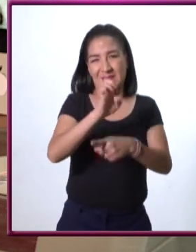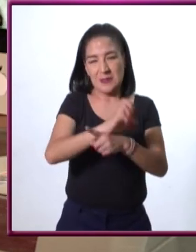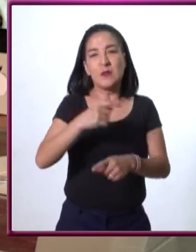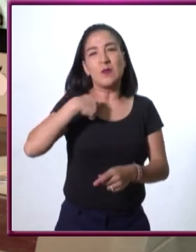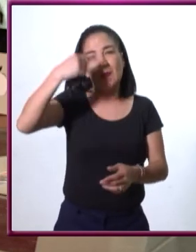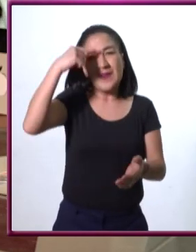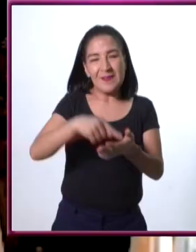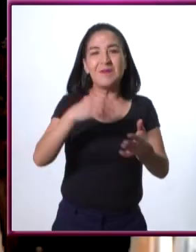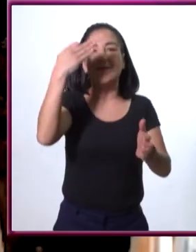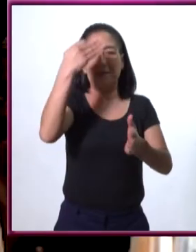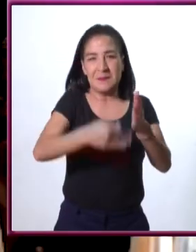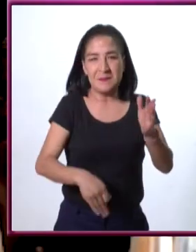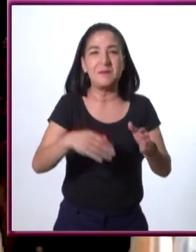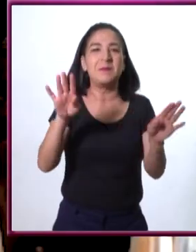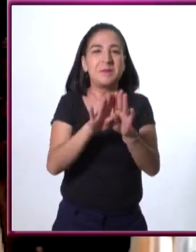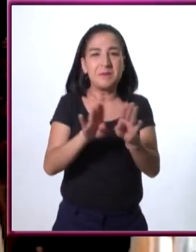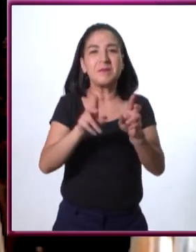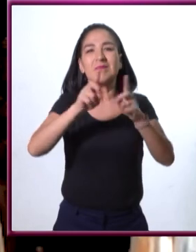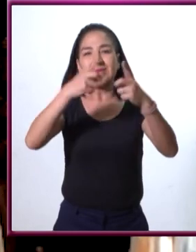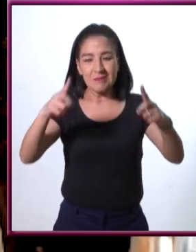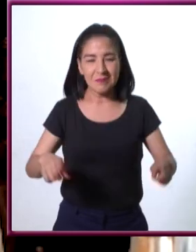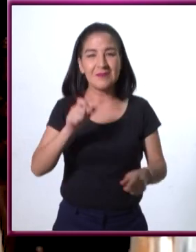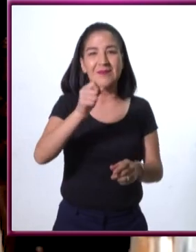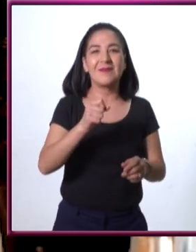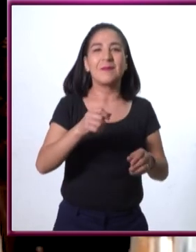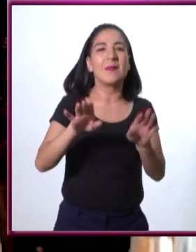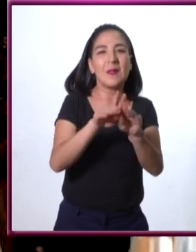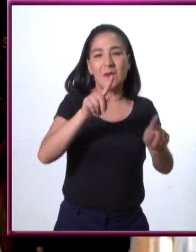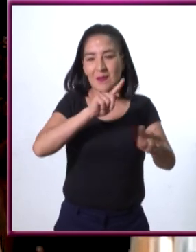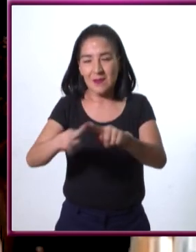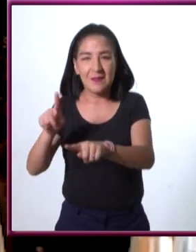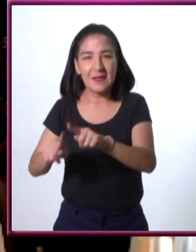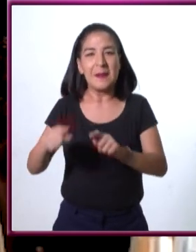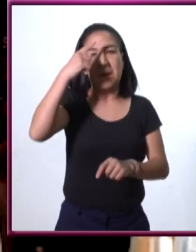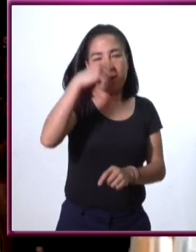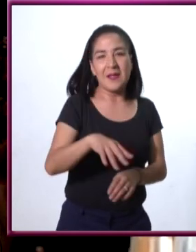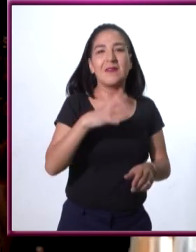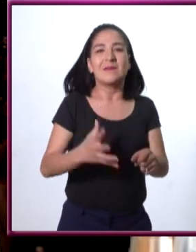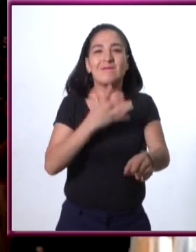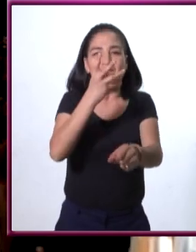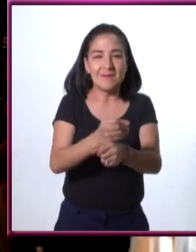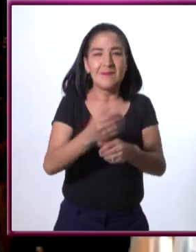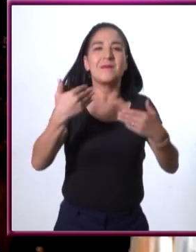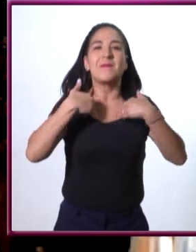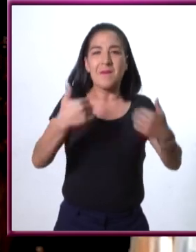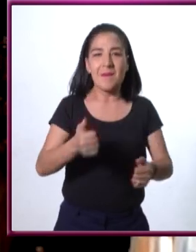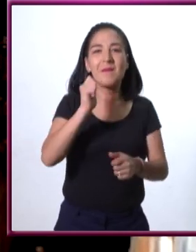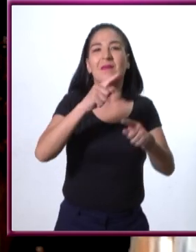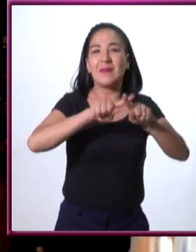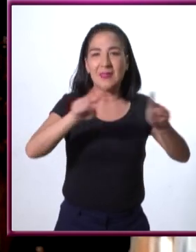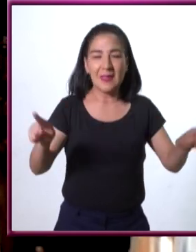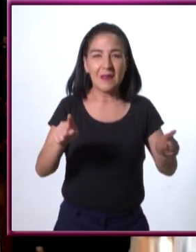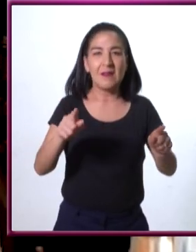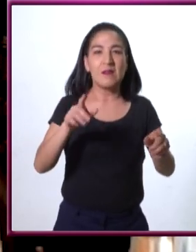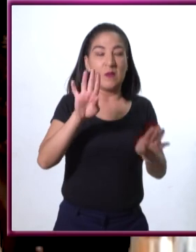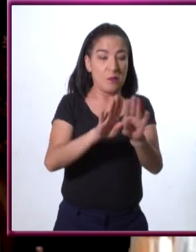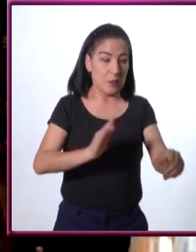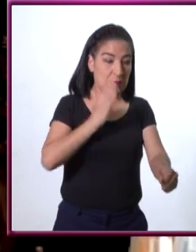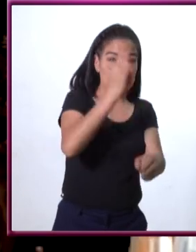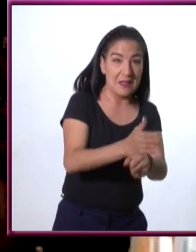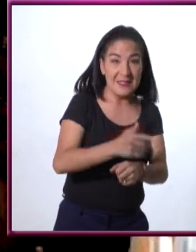hace falta diseñar estrategias adicionales que vayan acompañando a comprender la diferencia entre la corrección